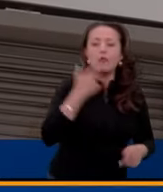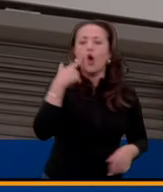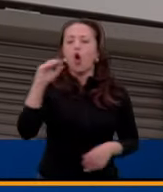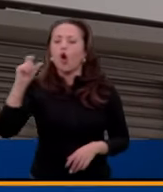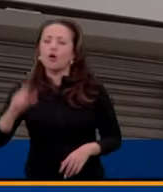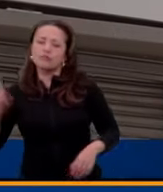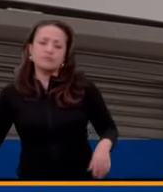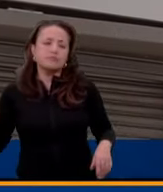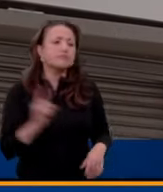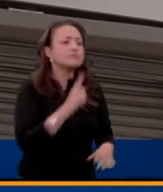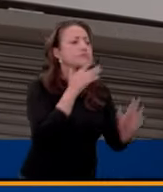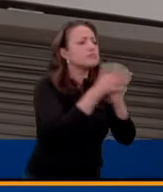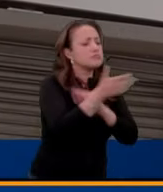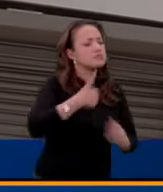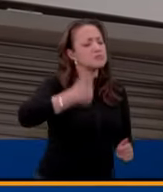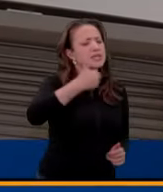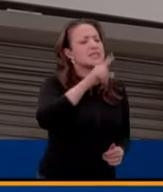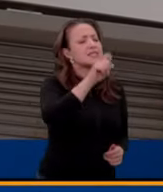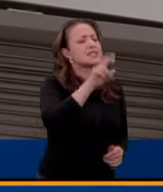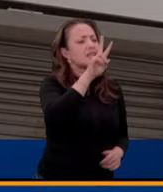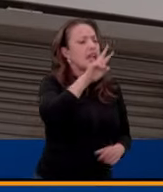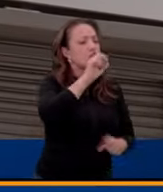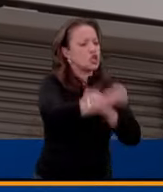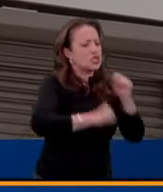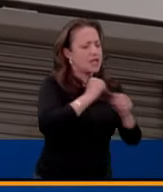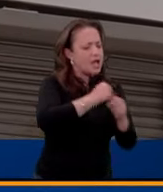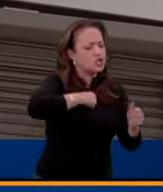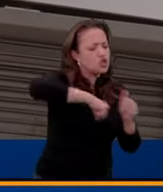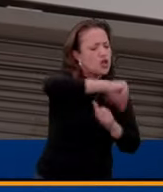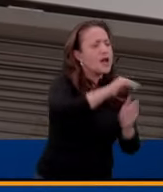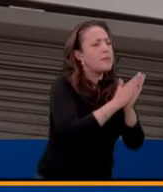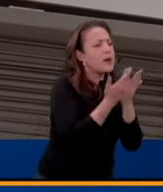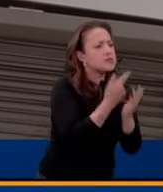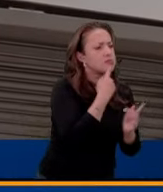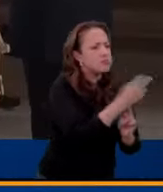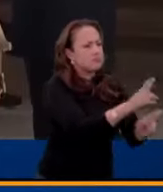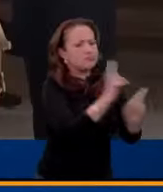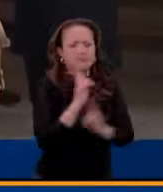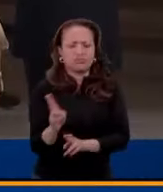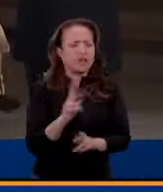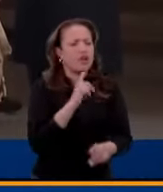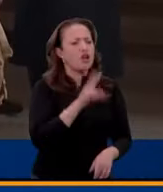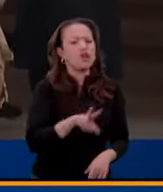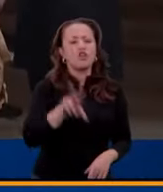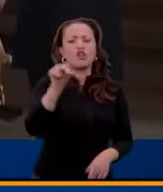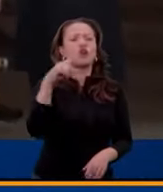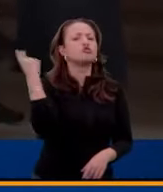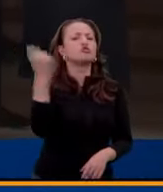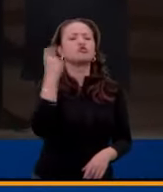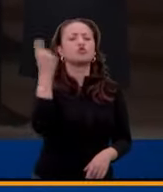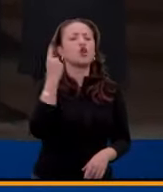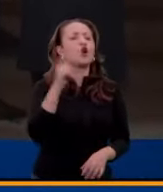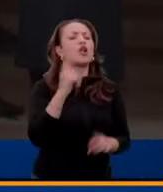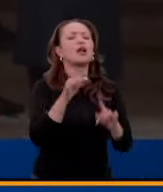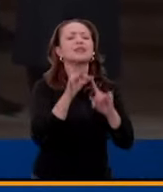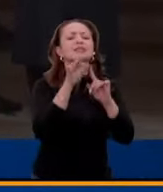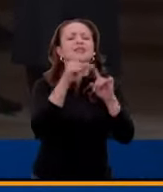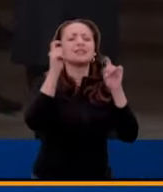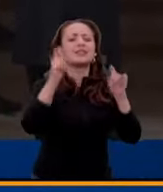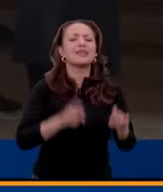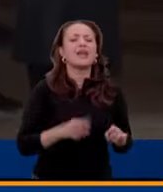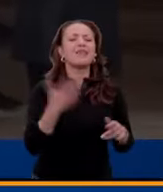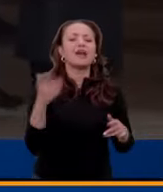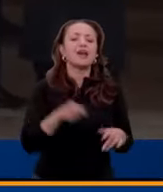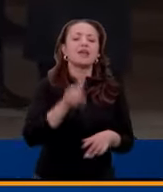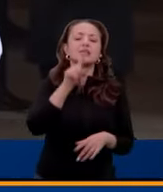tenía 62 años, que iba a tramitar su pasaporte, pero le dijeron que no y le aclararon que única y exclusivamente tenía que ser con